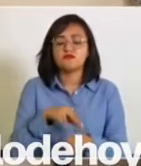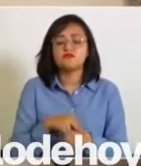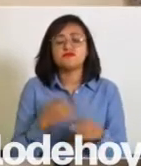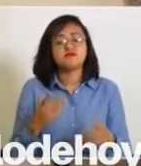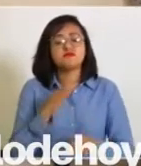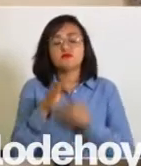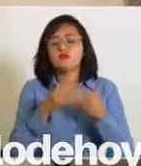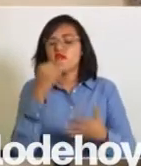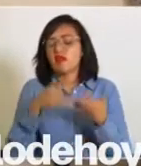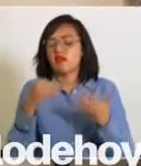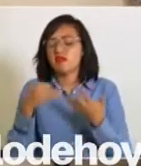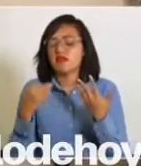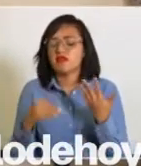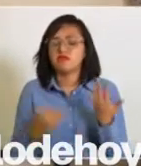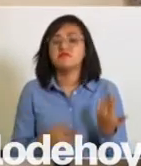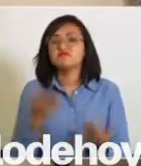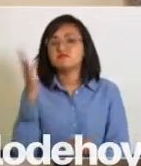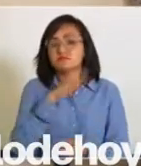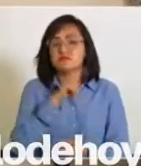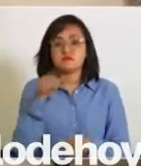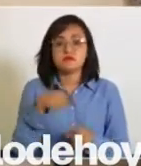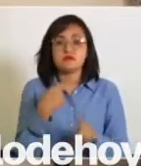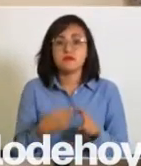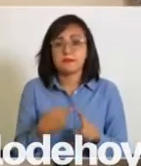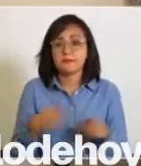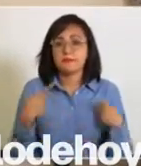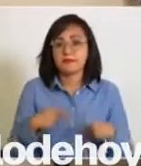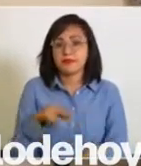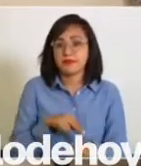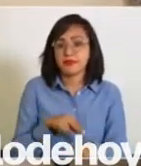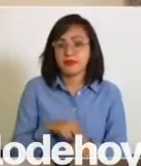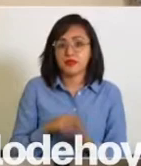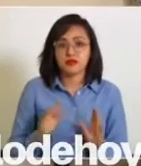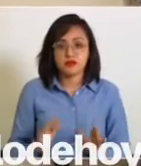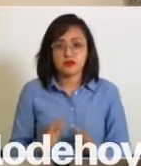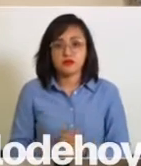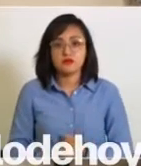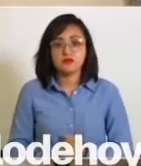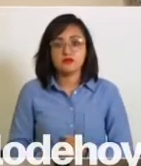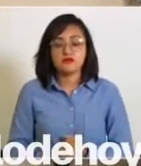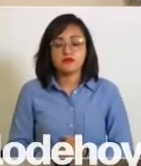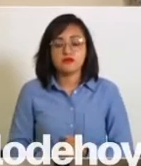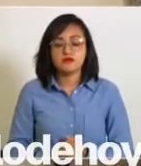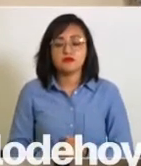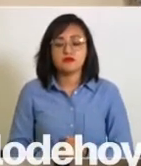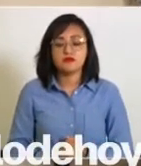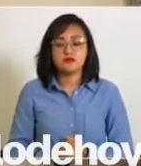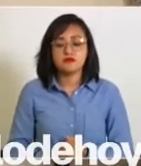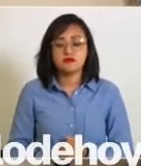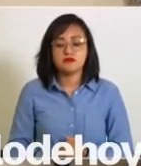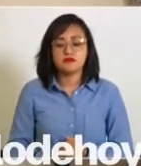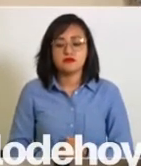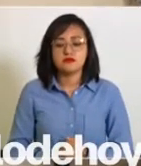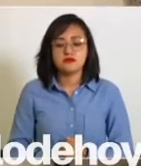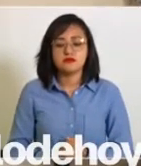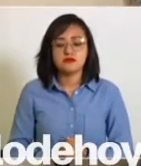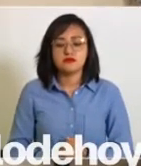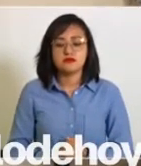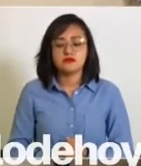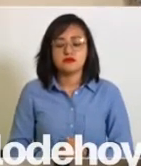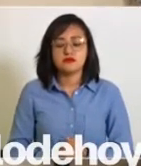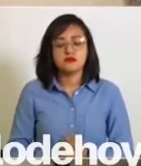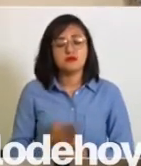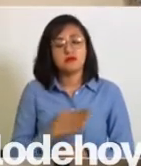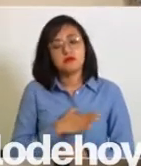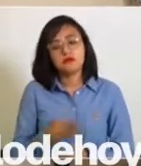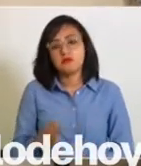que tu vida pudieran incurrir bien que se pudieran incurrir y este y